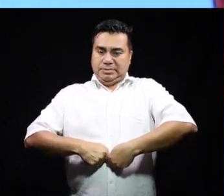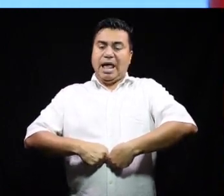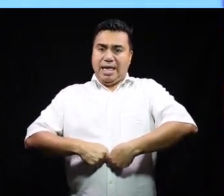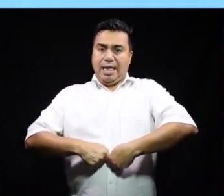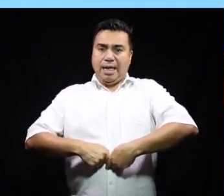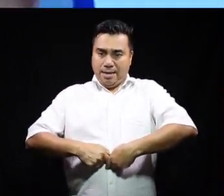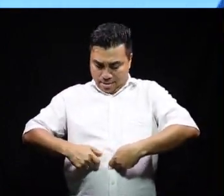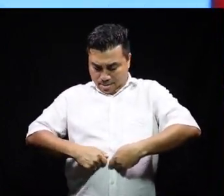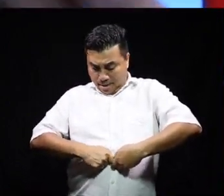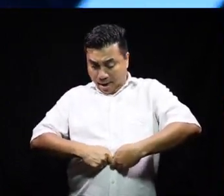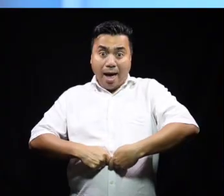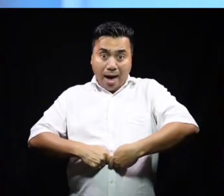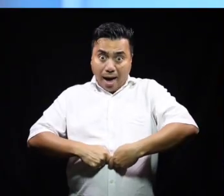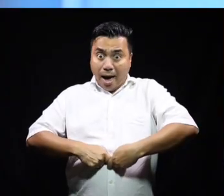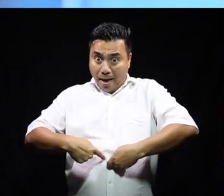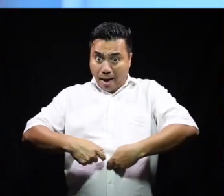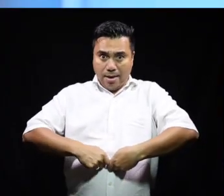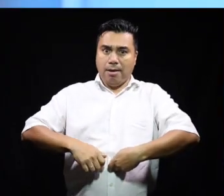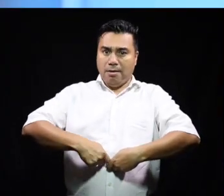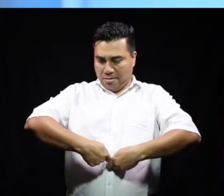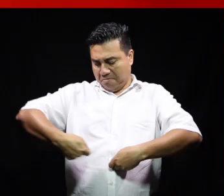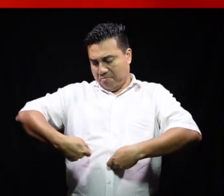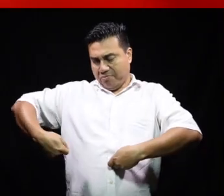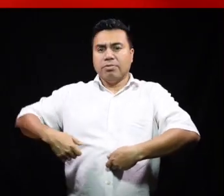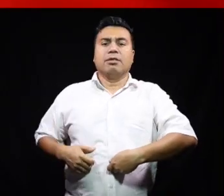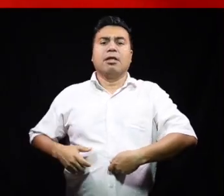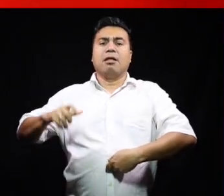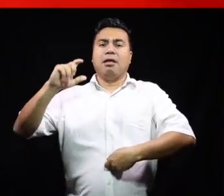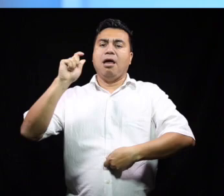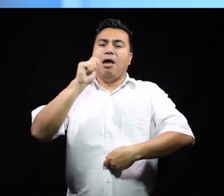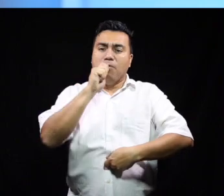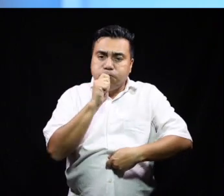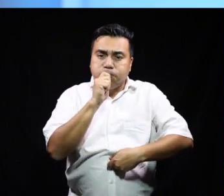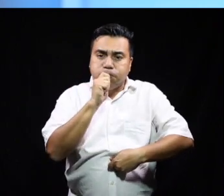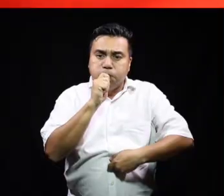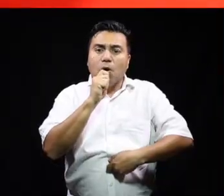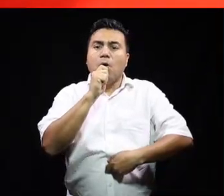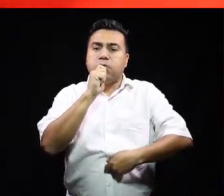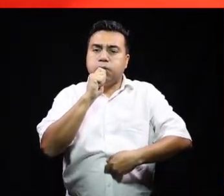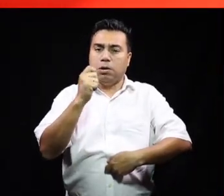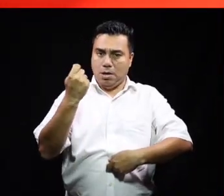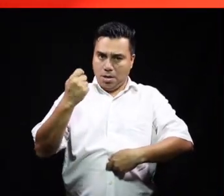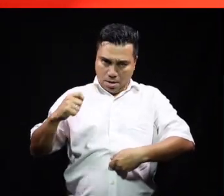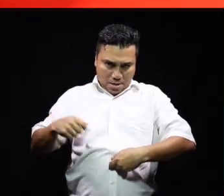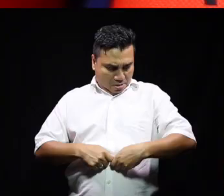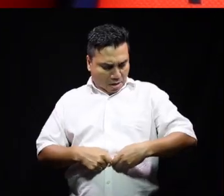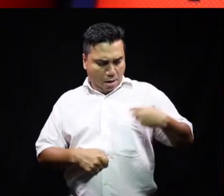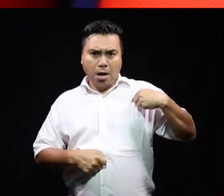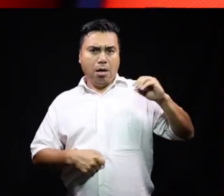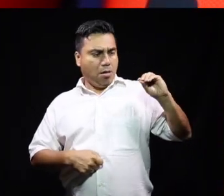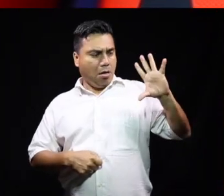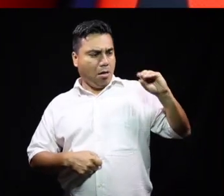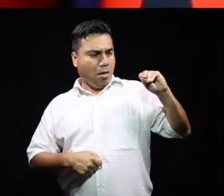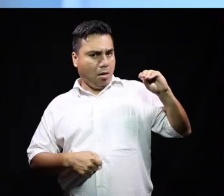broche. El chaleco cuenta con un indicativo sonoro y un indicativo luminoso, que consta de foco